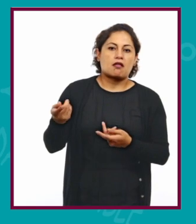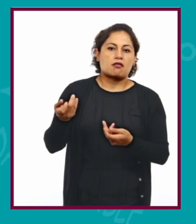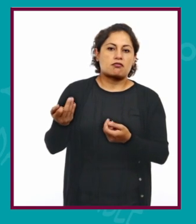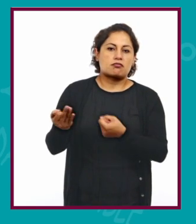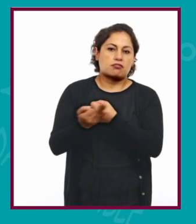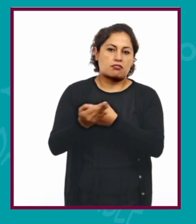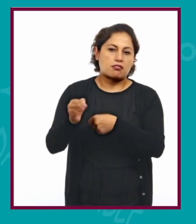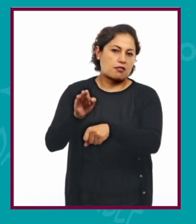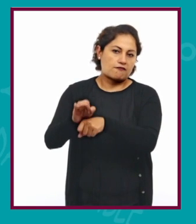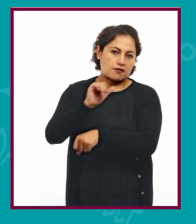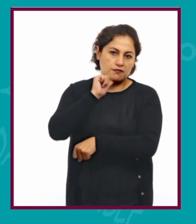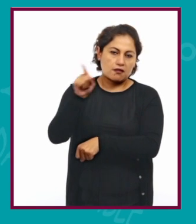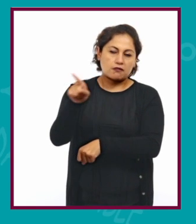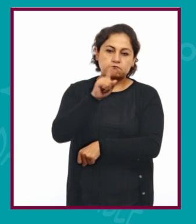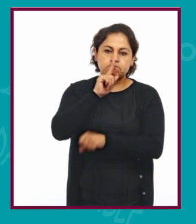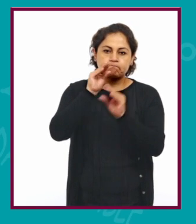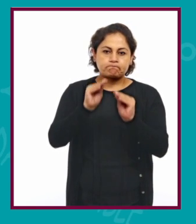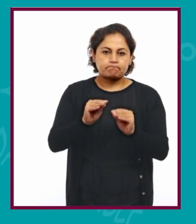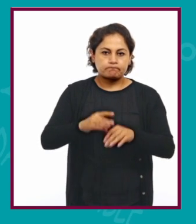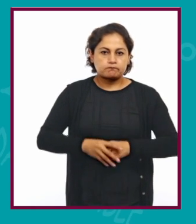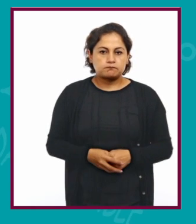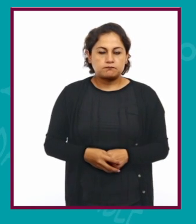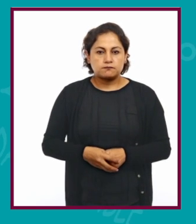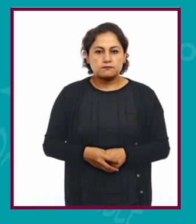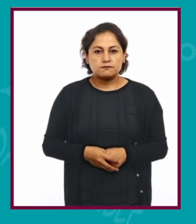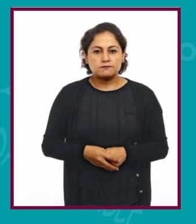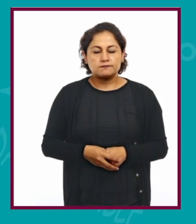y son los que se quedan más callados.